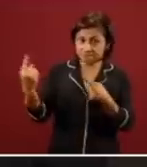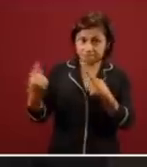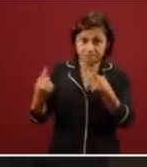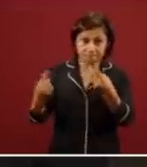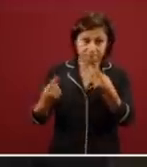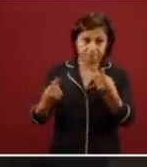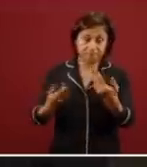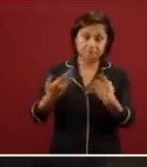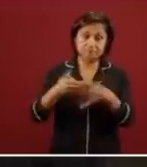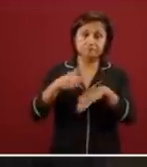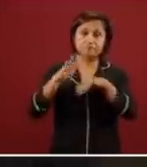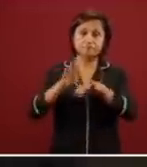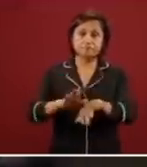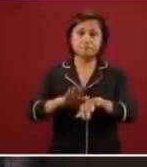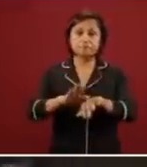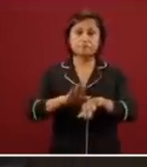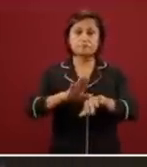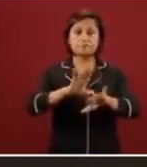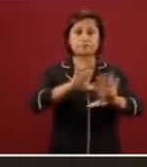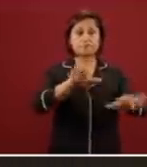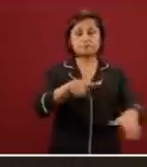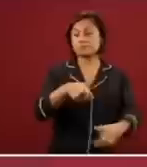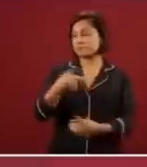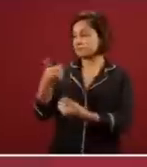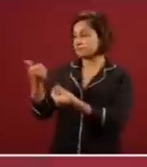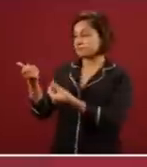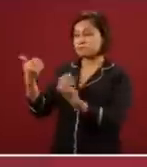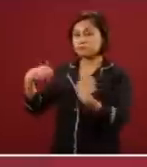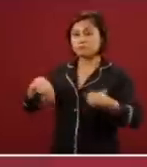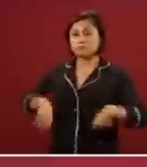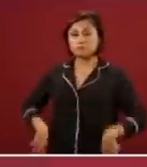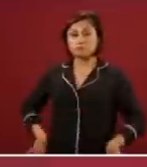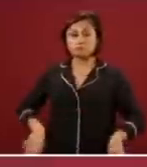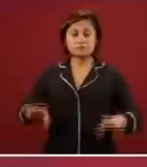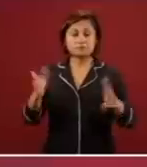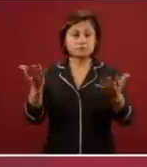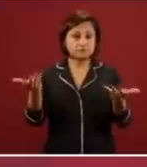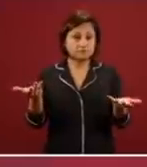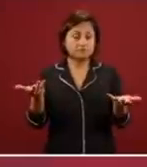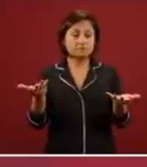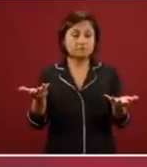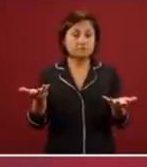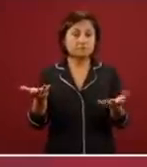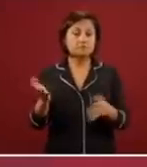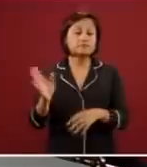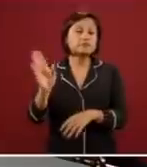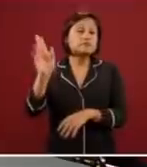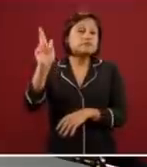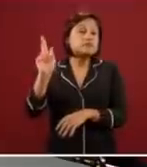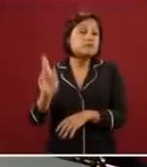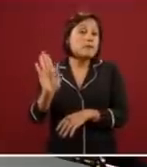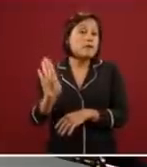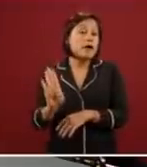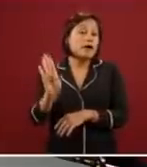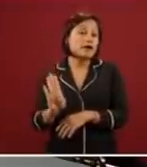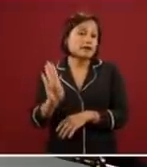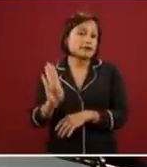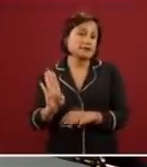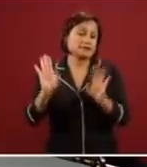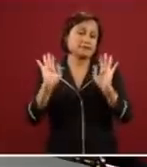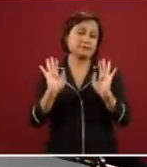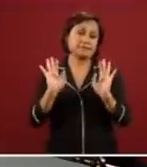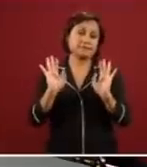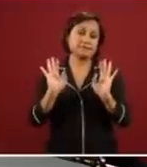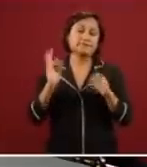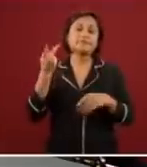traslado de recursos, para no decirlo de otra manera. ¿Presuntamente? Sí, presuntamente. Y yo creo que eso es lo que